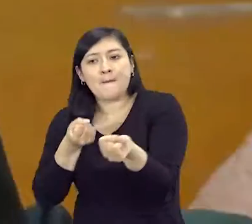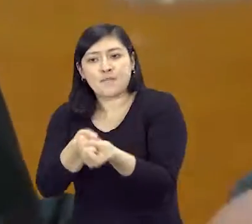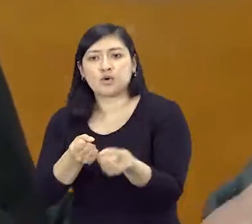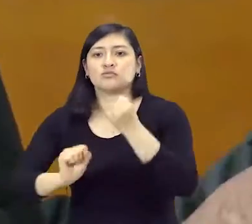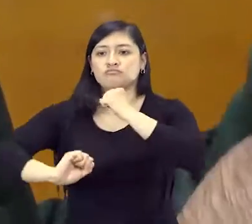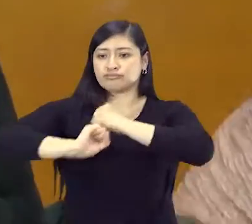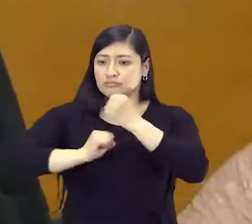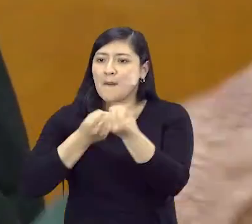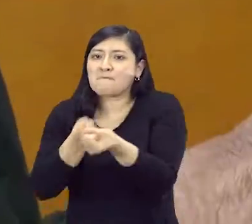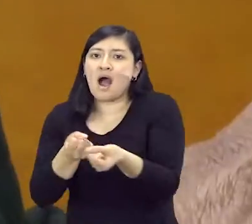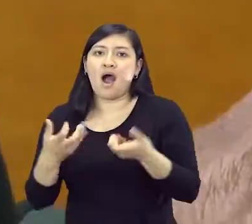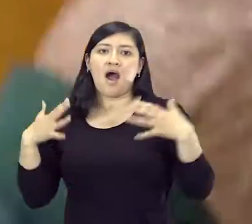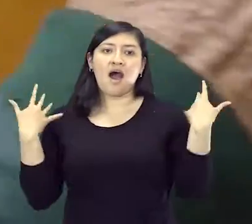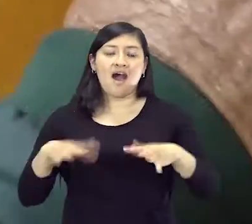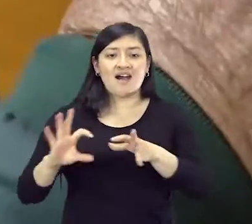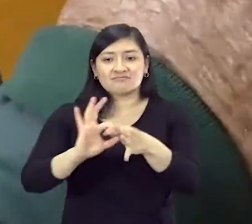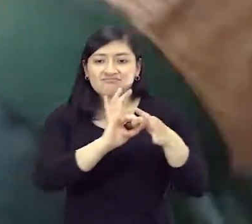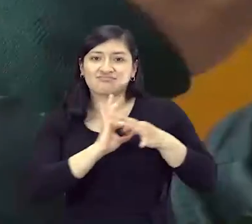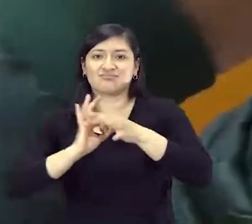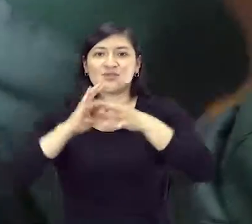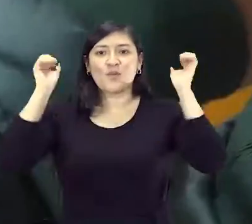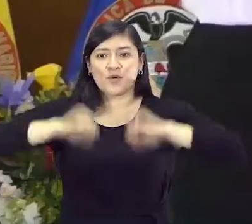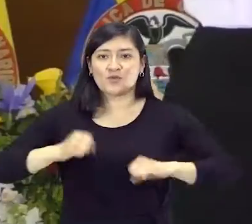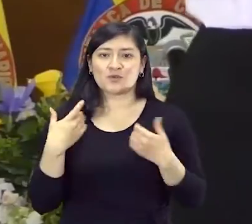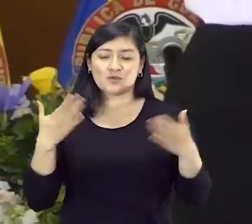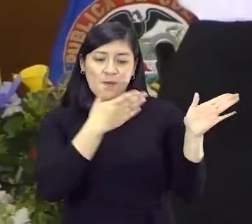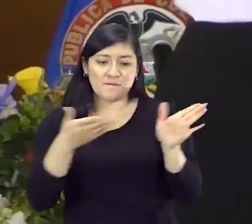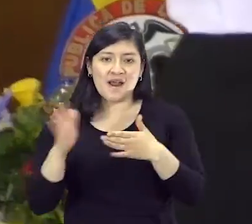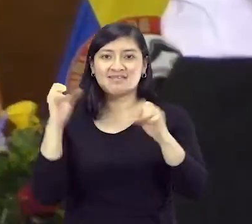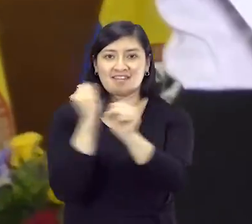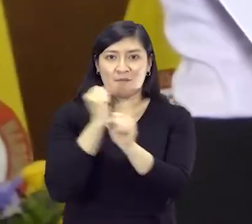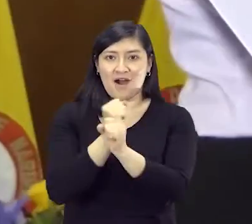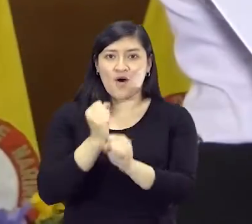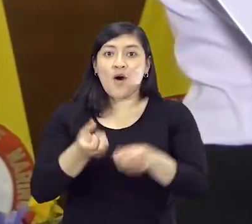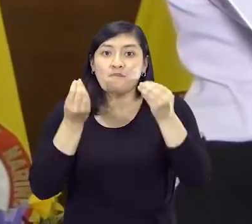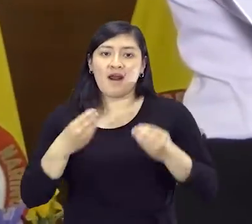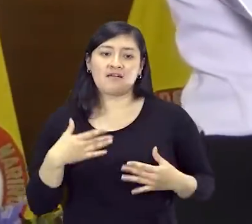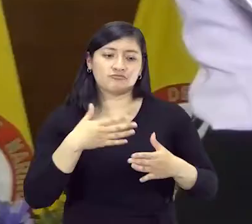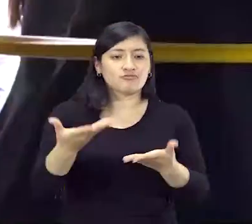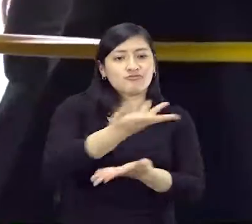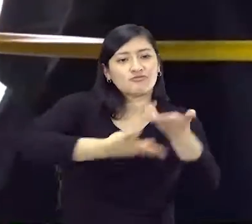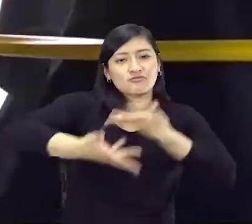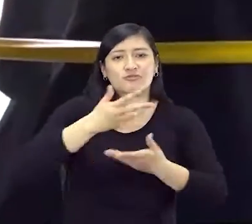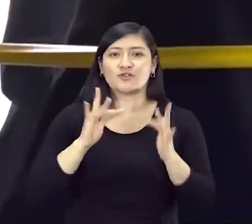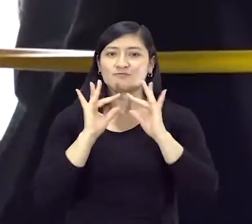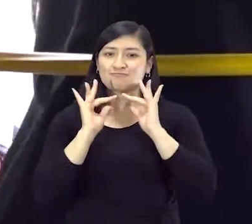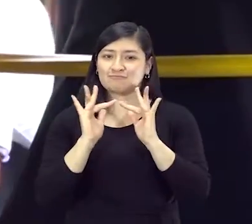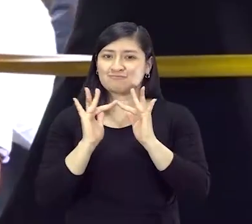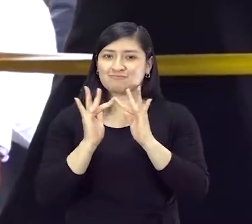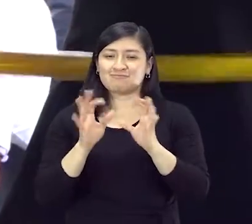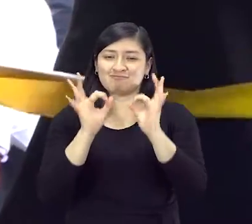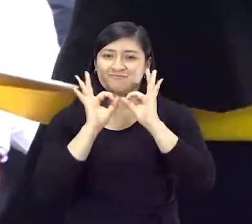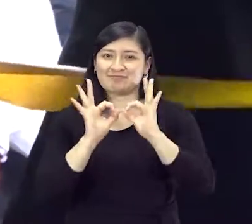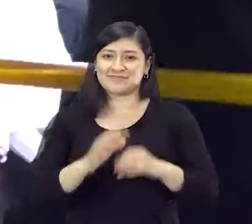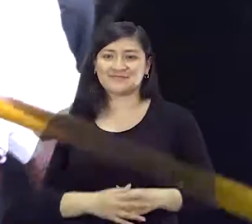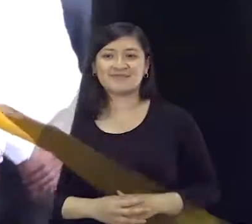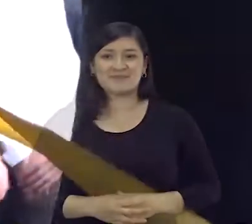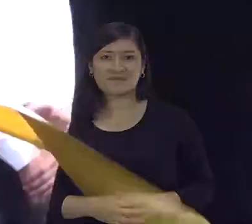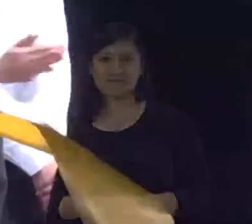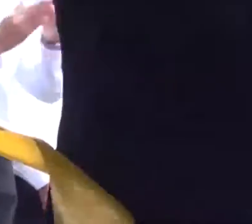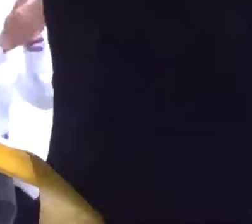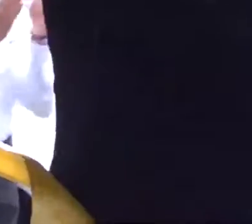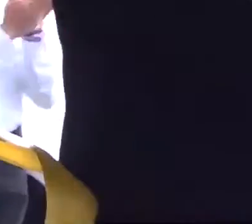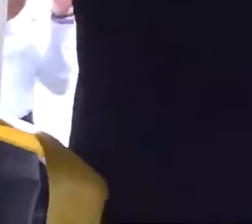co-creación. ¿Qué implica ese aspecto de co-creación? Es básicamente que entre todos armemos este plan de trabajo y nos beneficiemos, nos hablemos y trabajemos en conjunto.